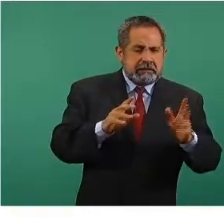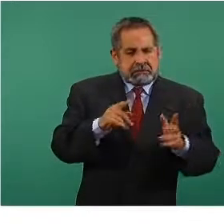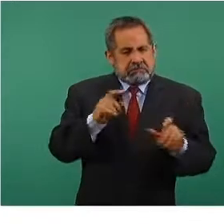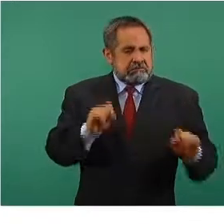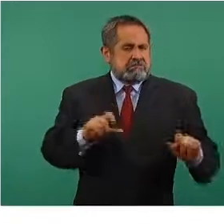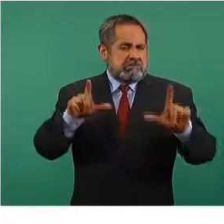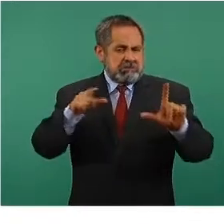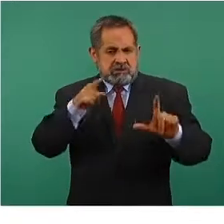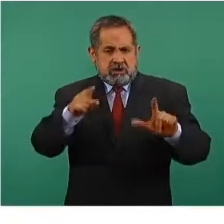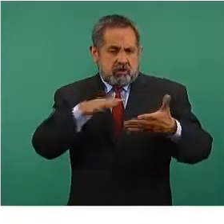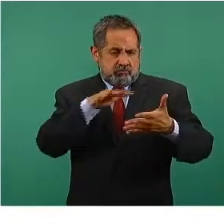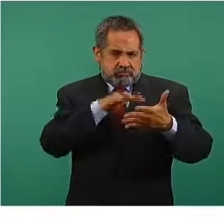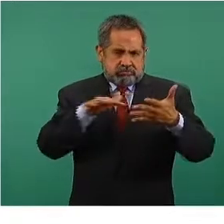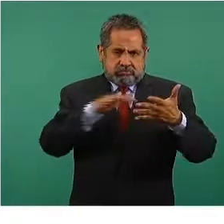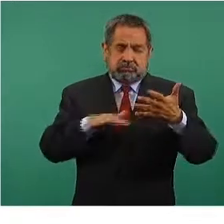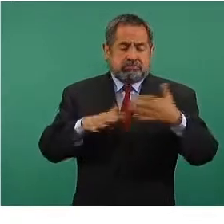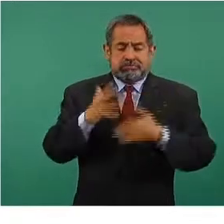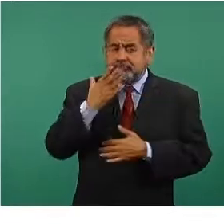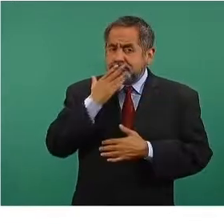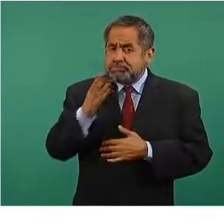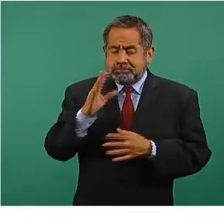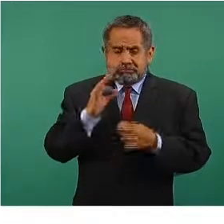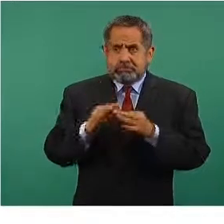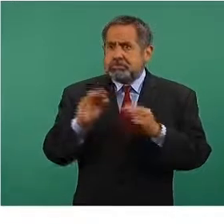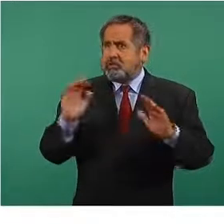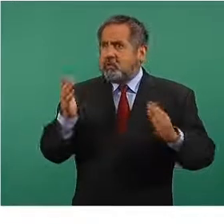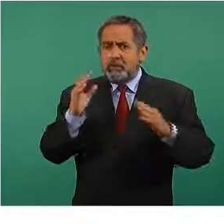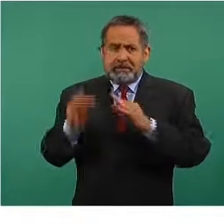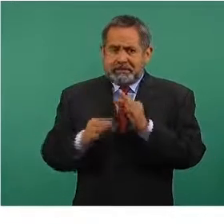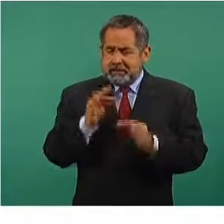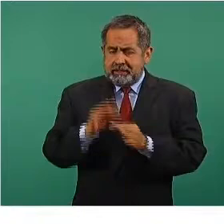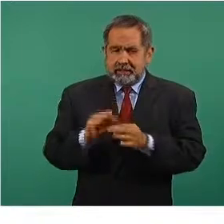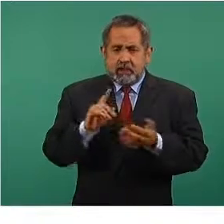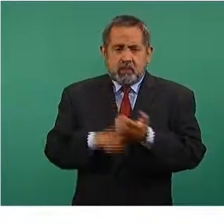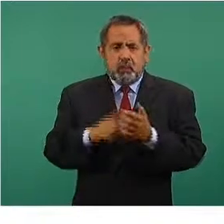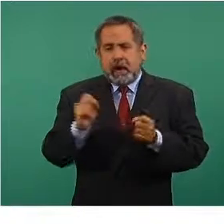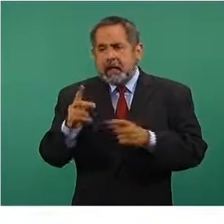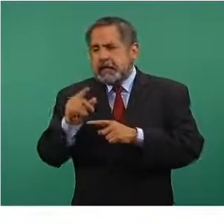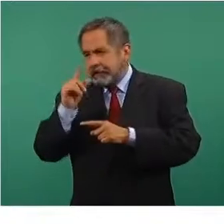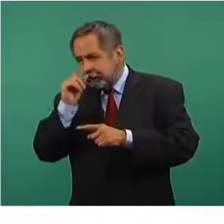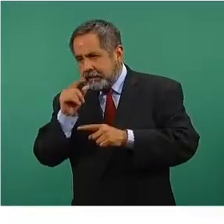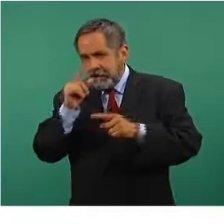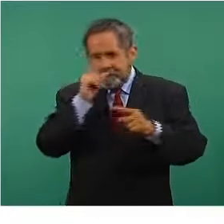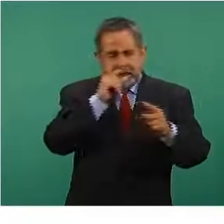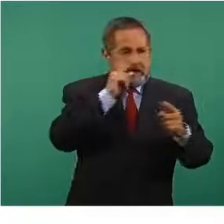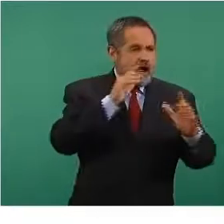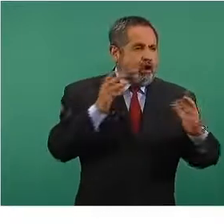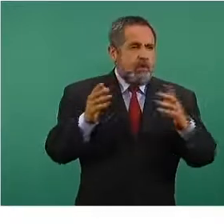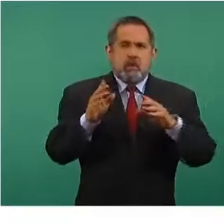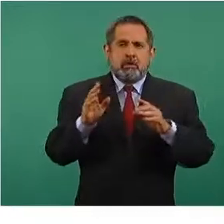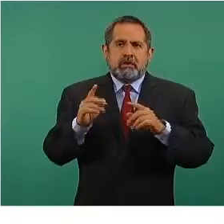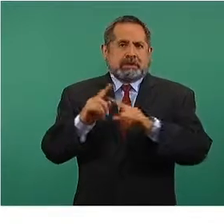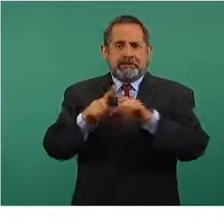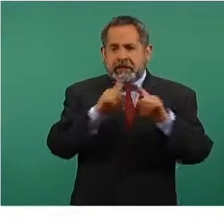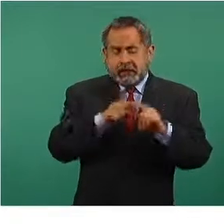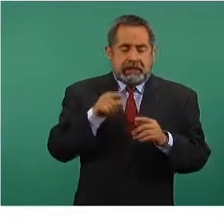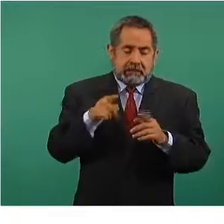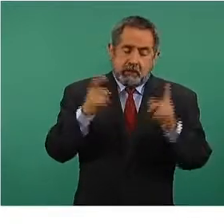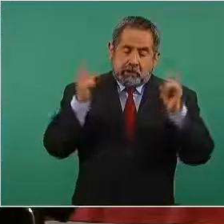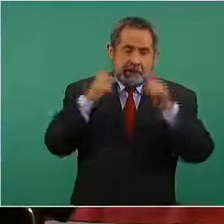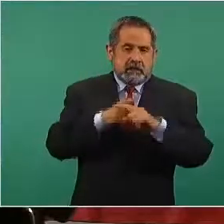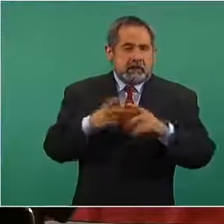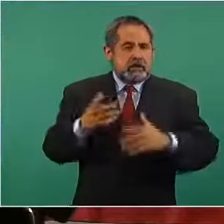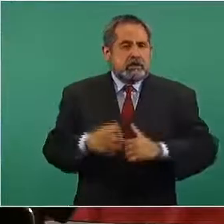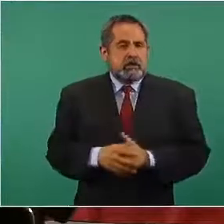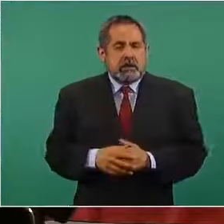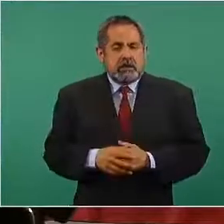son textos muy bien hechos, con una comparación, hablando de los sesgos, de los problemas para comparar entre países, es muy problemático. Tal